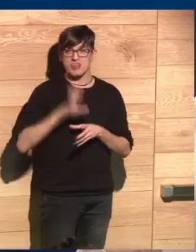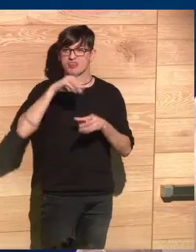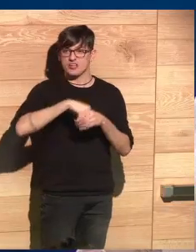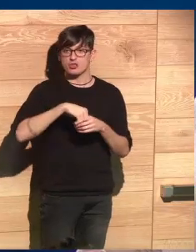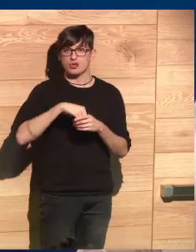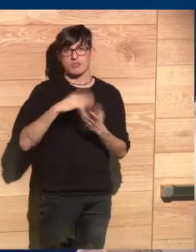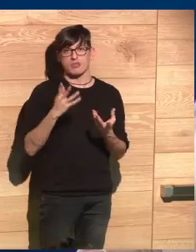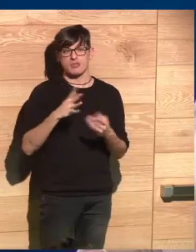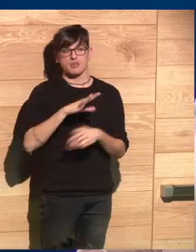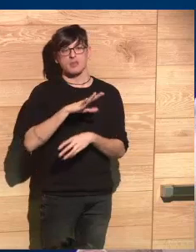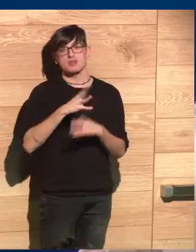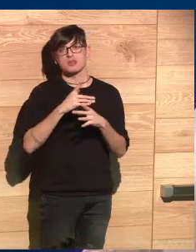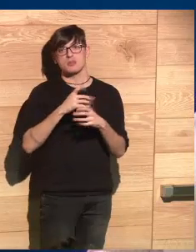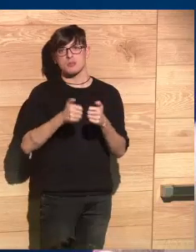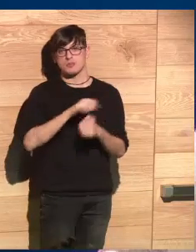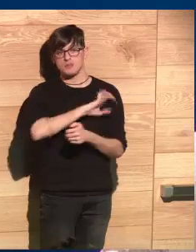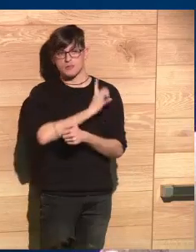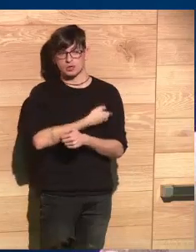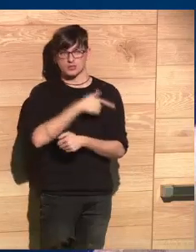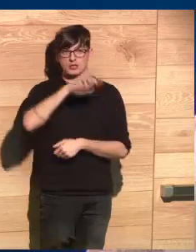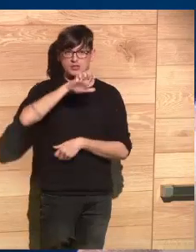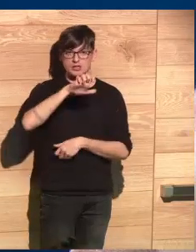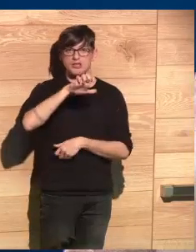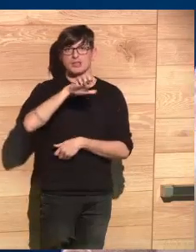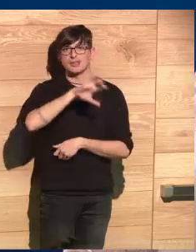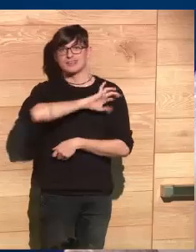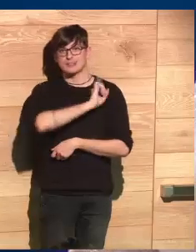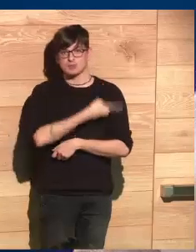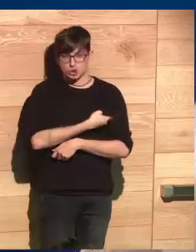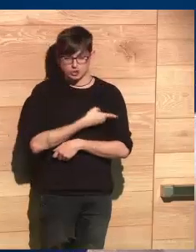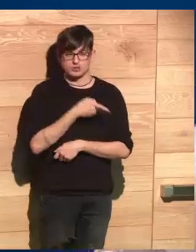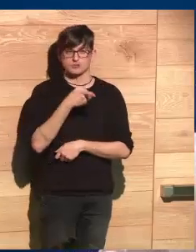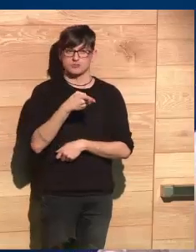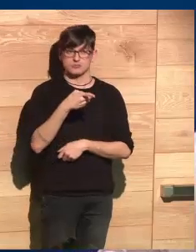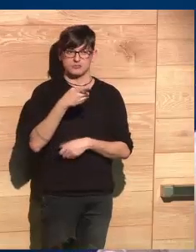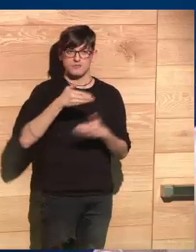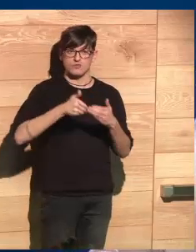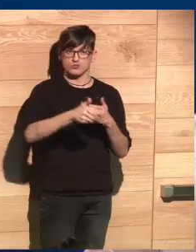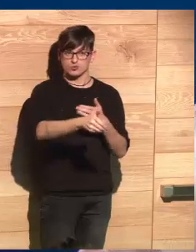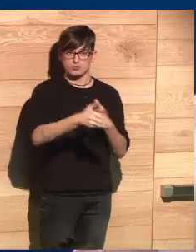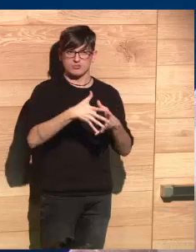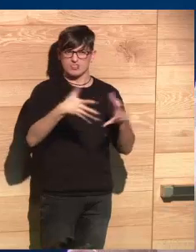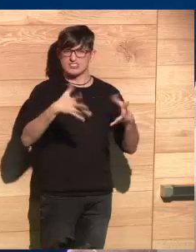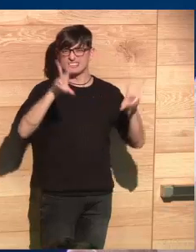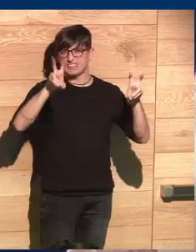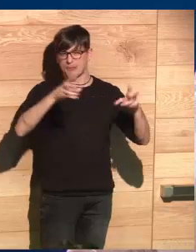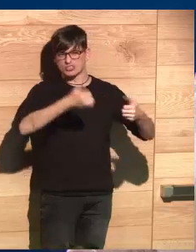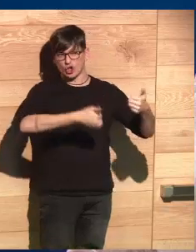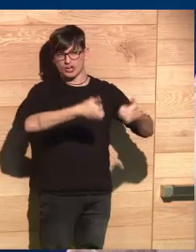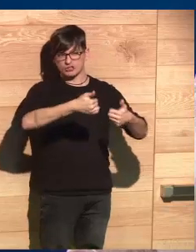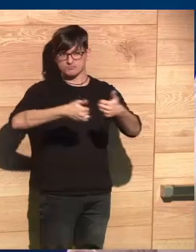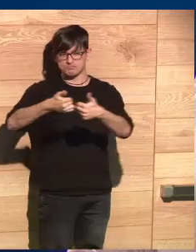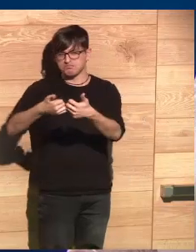Esa escena ya la tienen dominada. Saben que eSports va a ser enorme. Quieren controlar no los torneos. Los torneos es